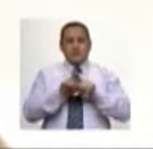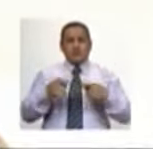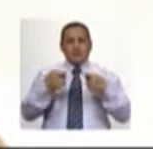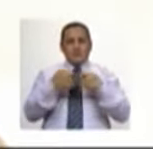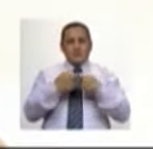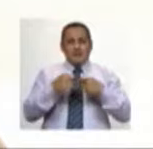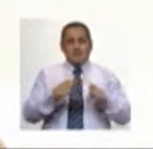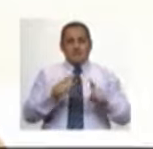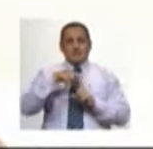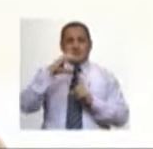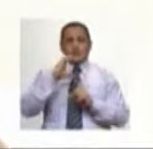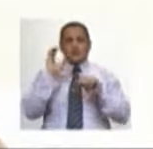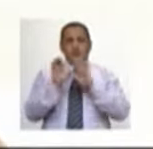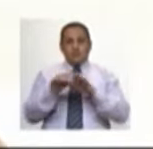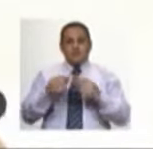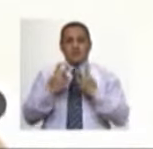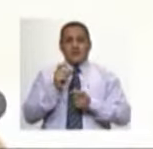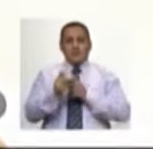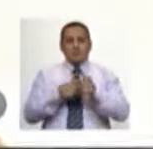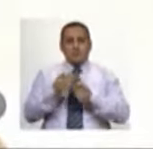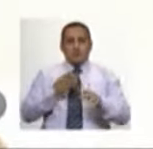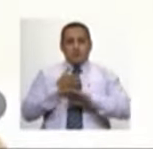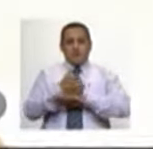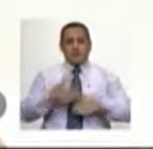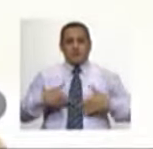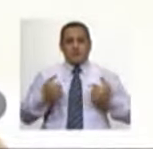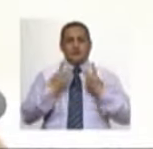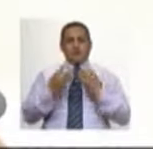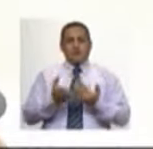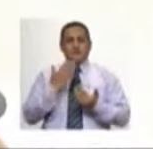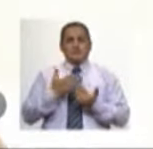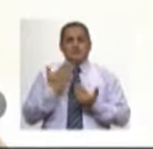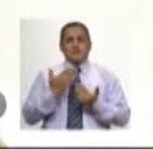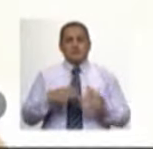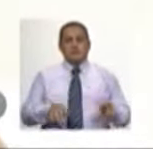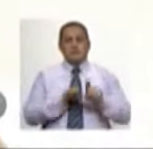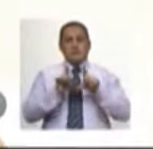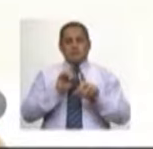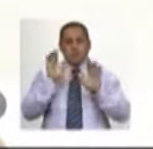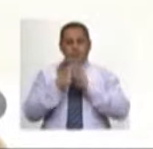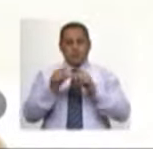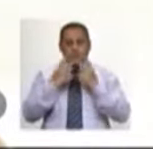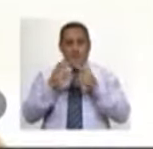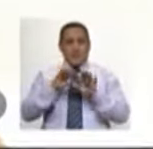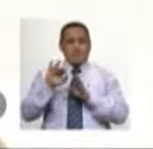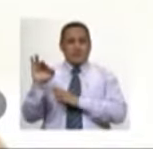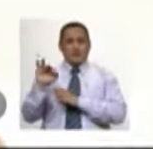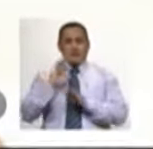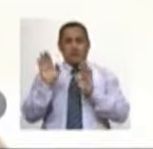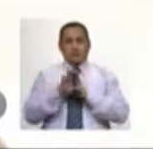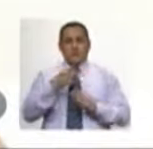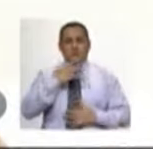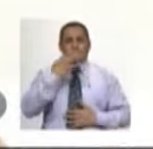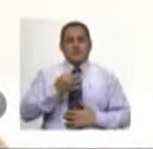del Tribunal Constitucional, por lo menos la gente puede acceder. ¿Se puede acceder? Sí, fácilmente, ¿no? Independientemente de ello, la verdad